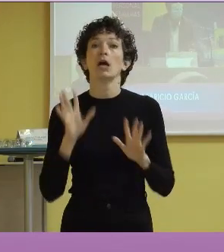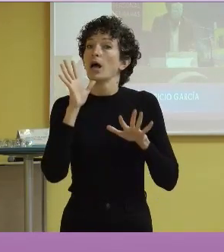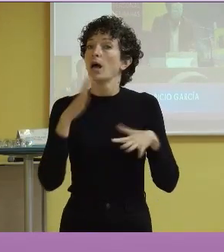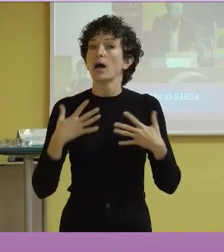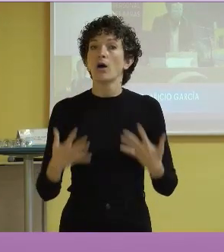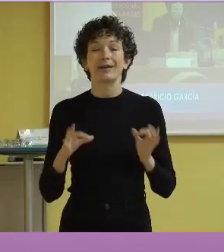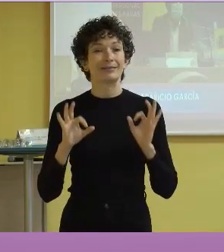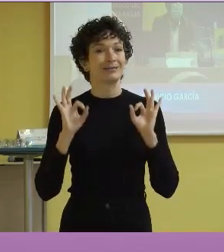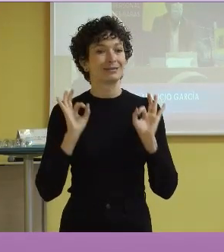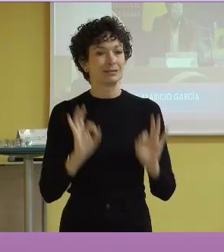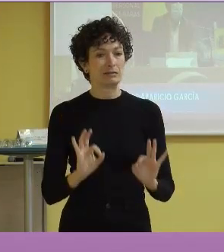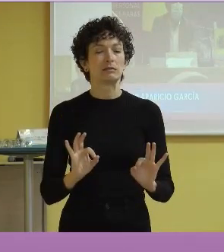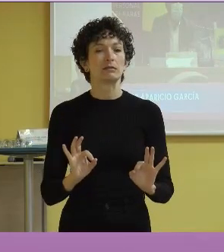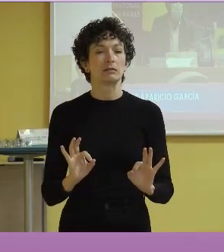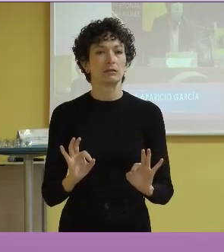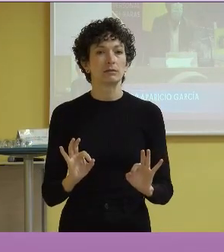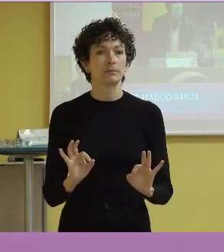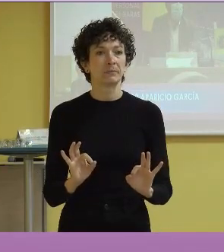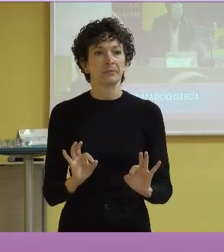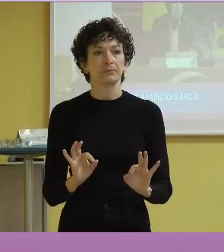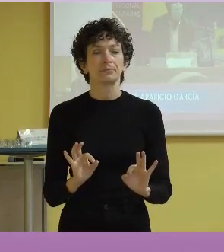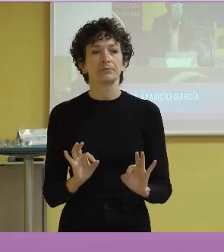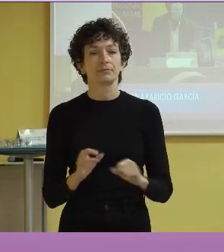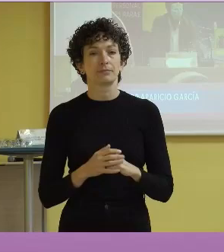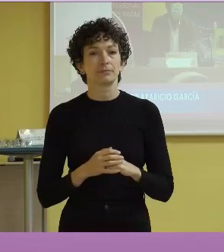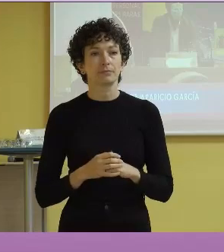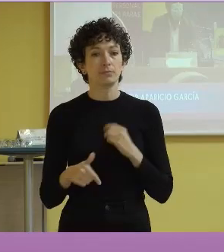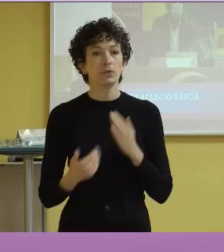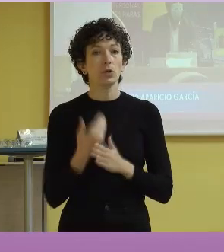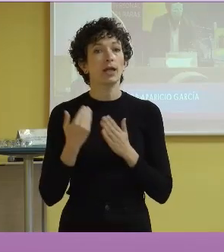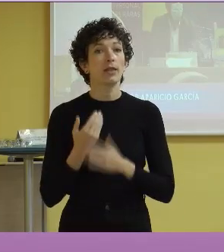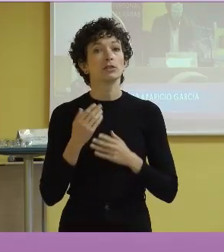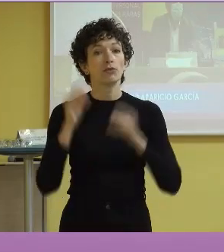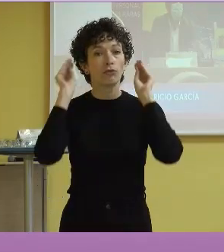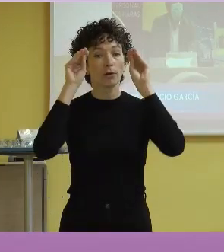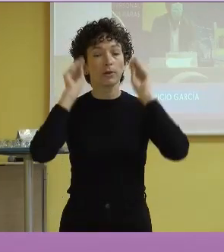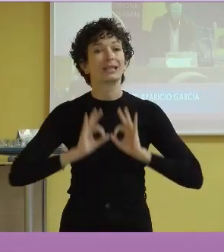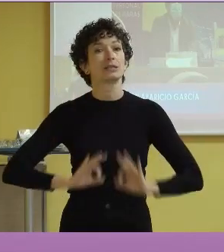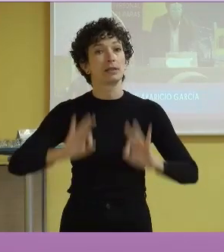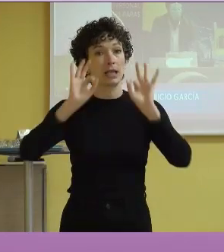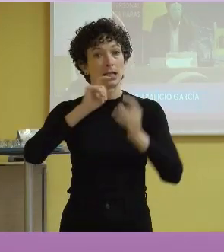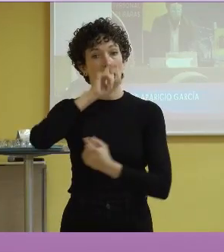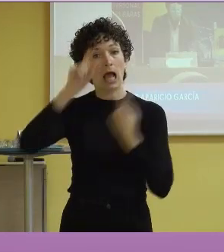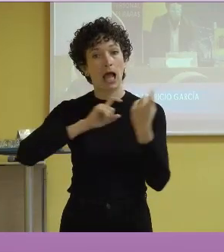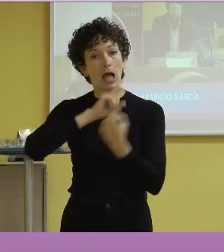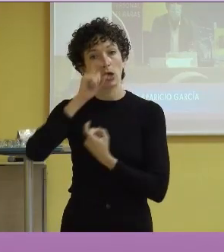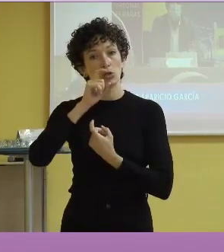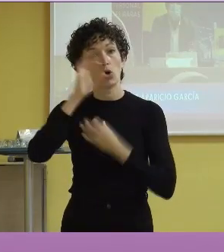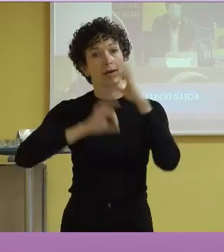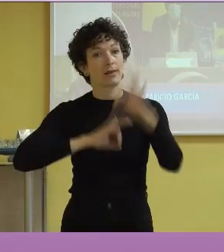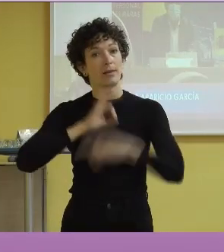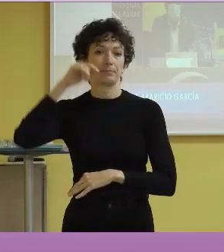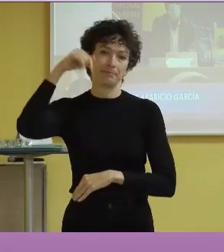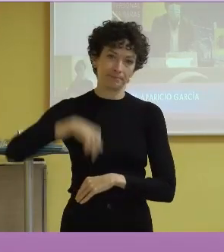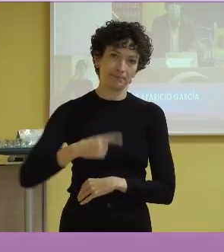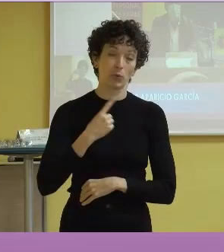momento concretamente, pues esta es una de las jornadas de formación especializada que organizamos todos los años. Y concretamente esta es